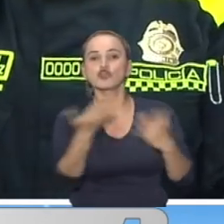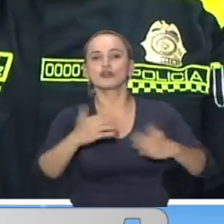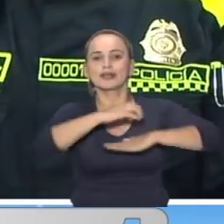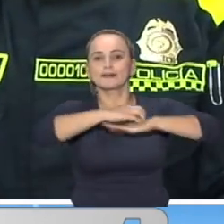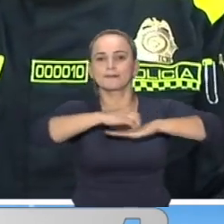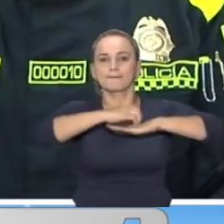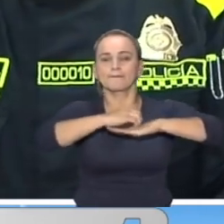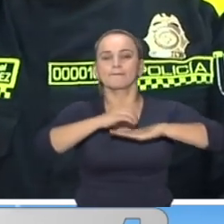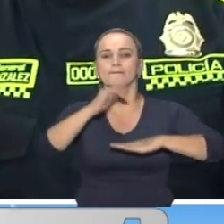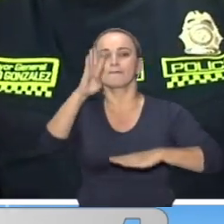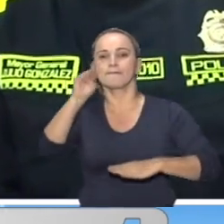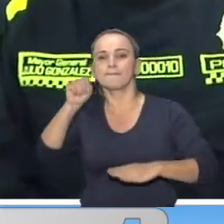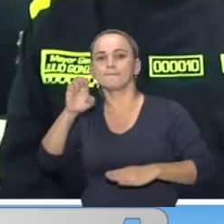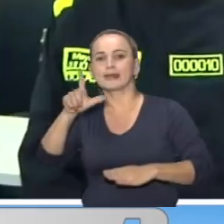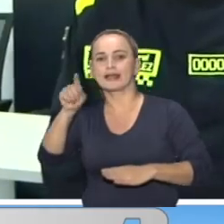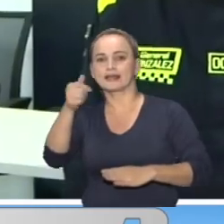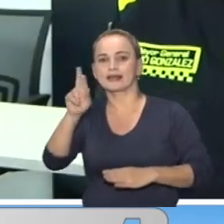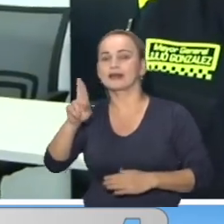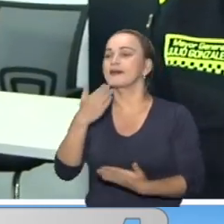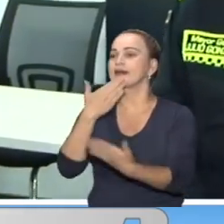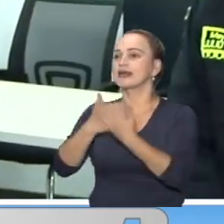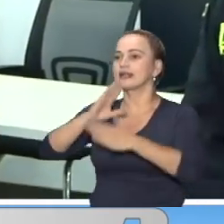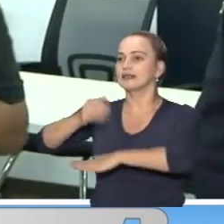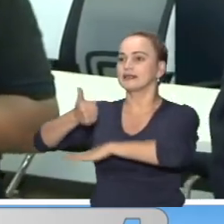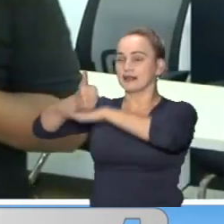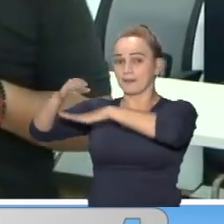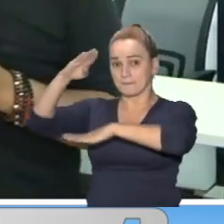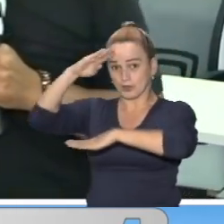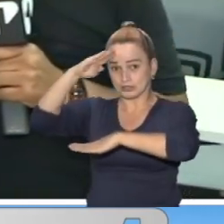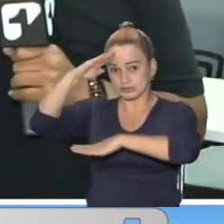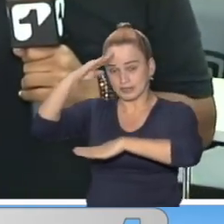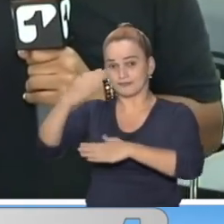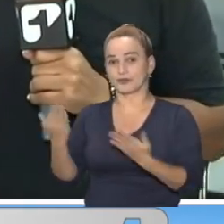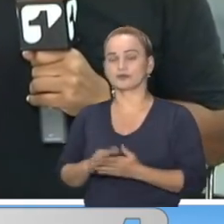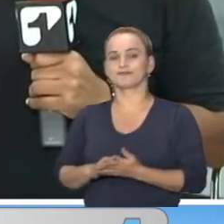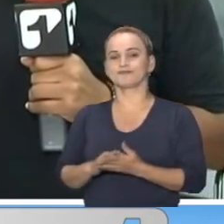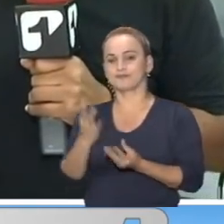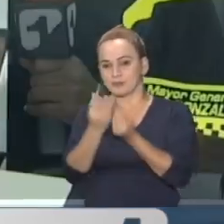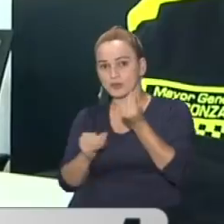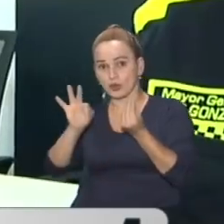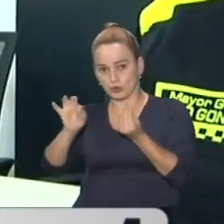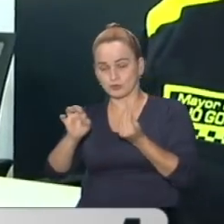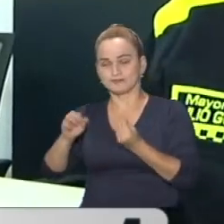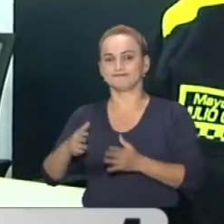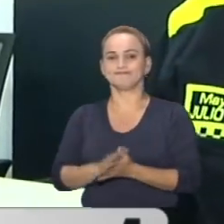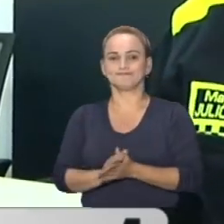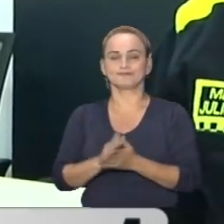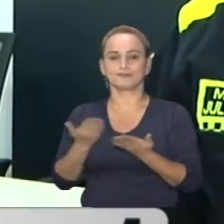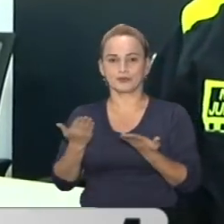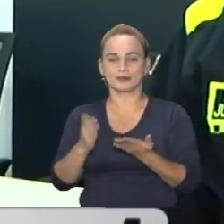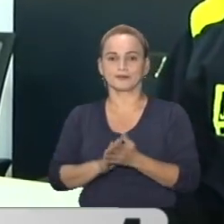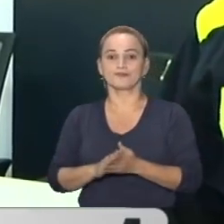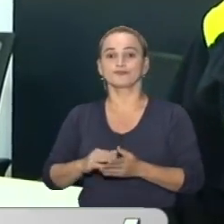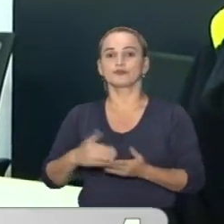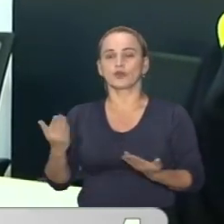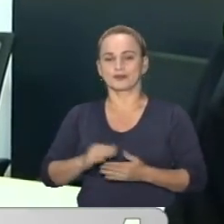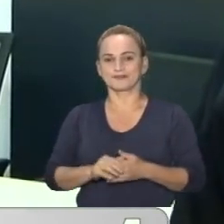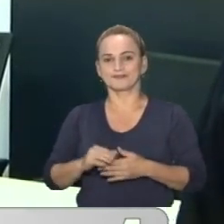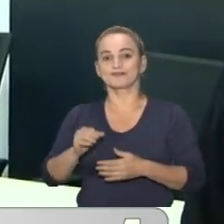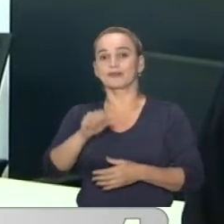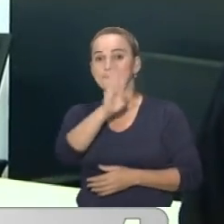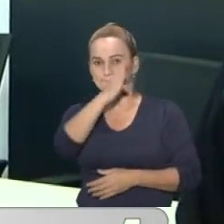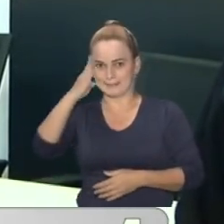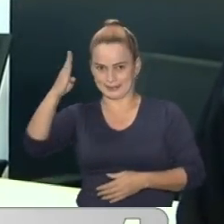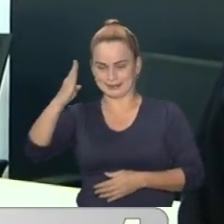Melgar. Muchas gracias al general Julio César González, comandante de la Regional 8 de la Policía en la costa norte